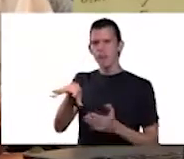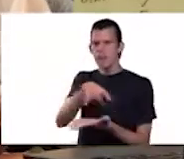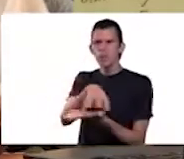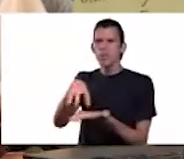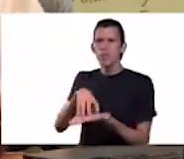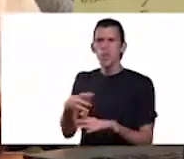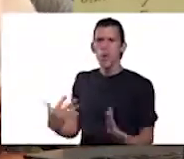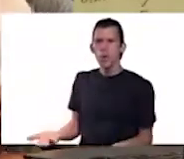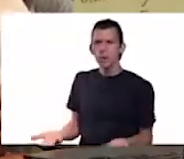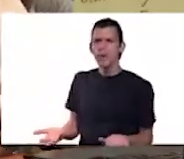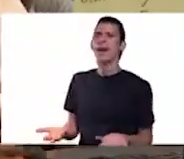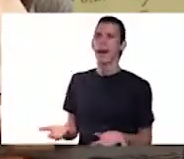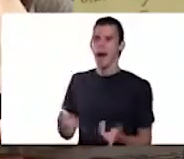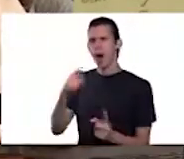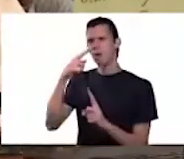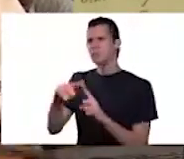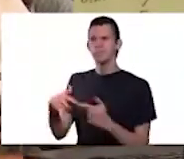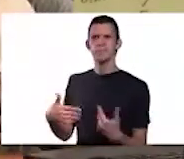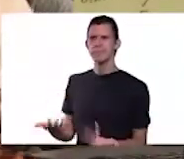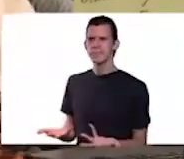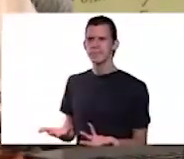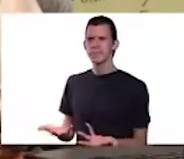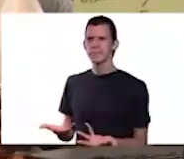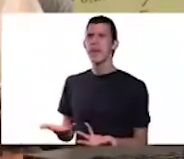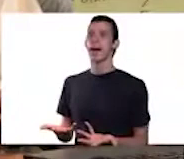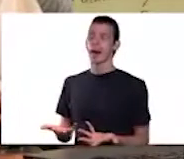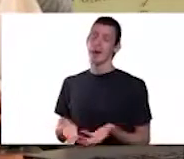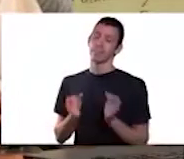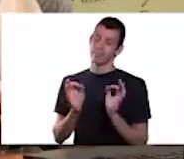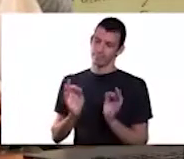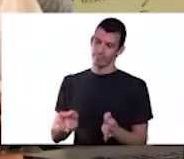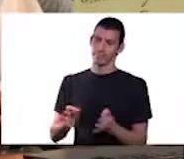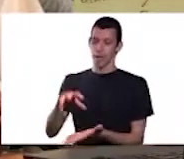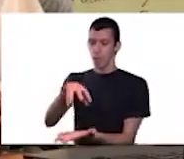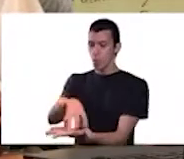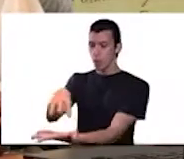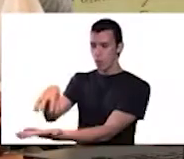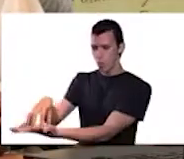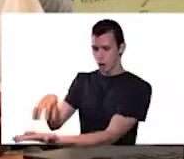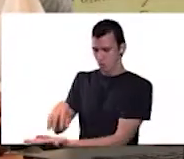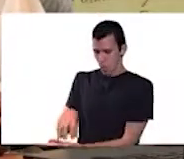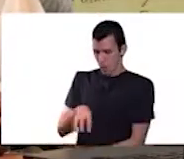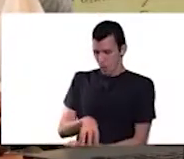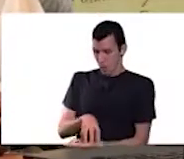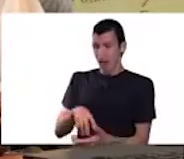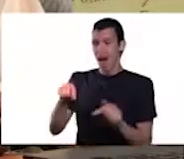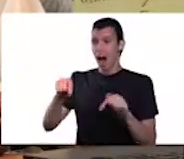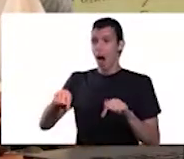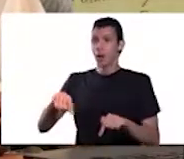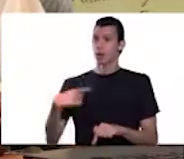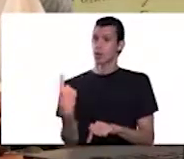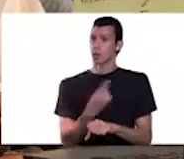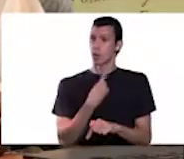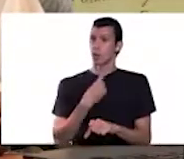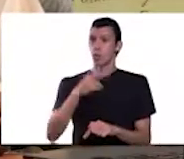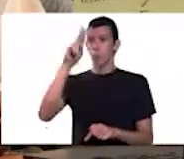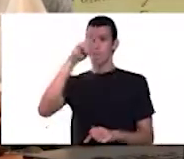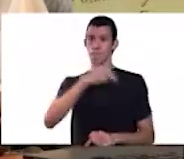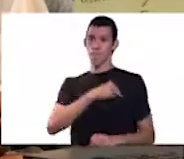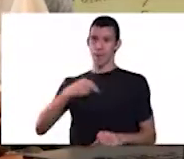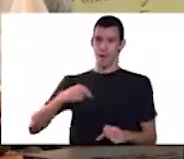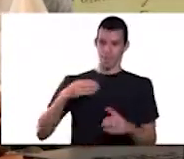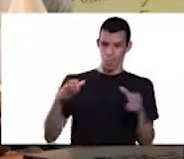africano. ¿Con qué objetivo? Sencillamente porque en esos lugares está yendo